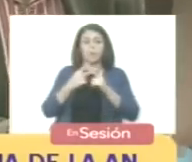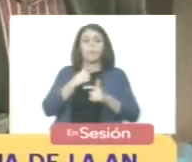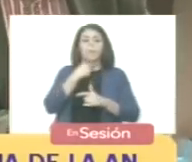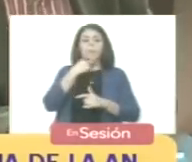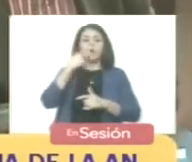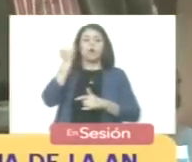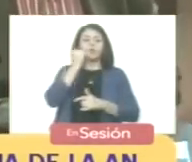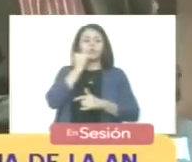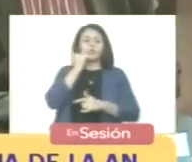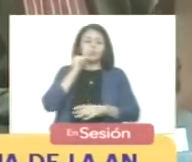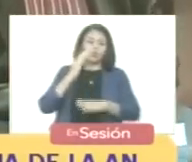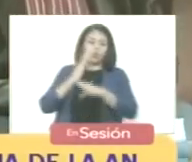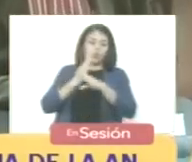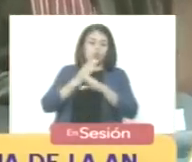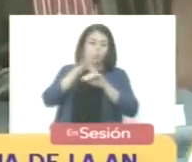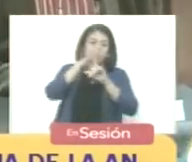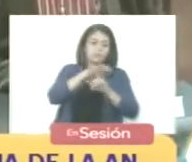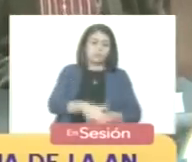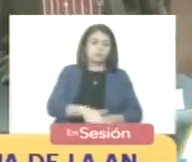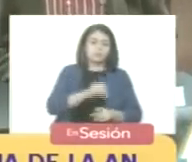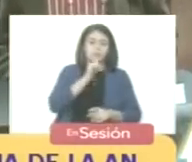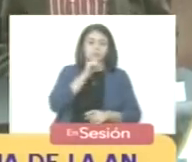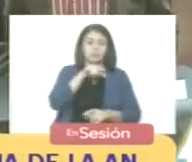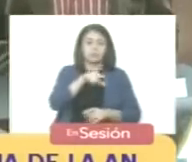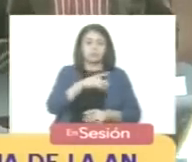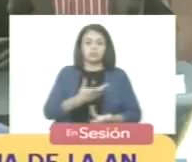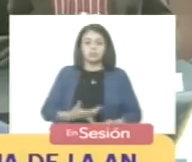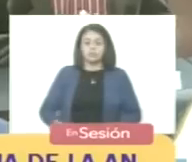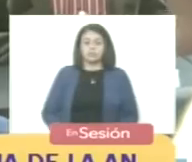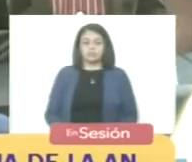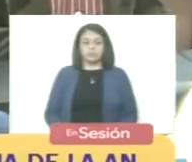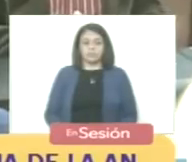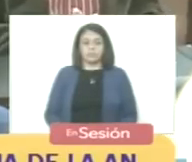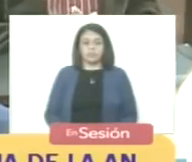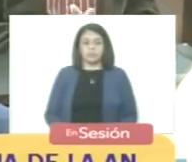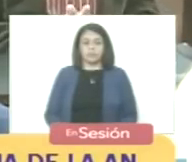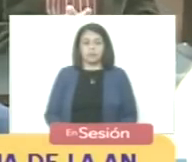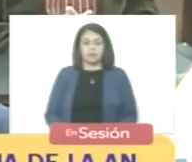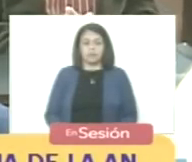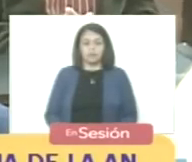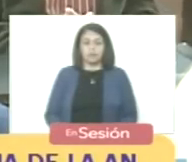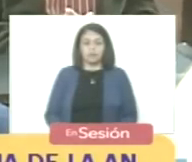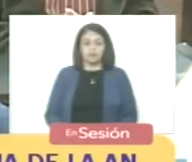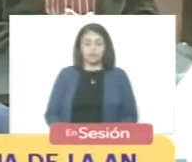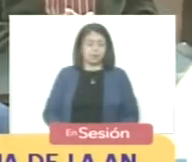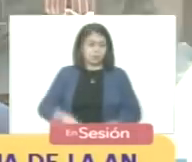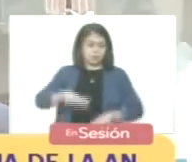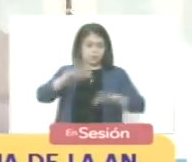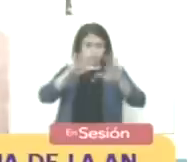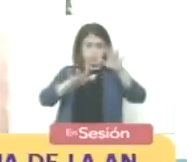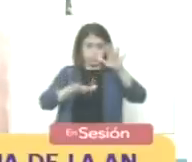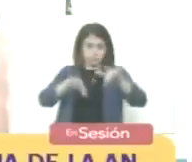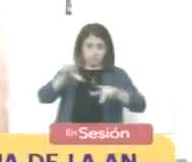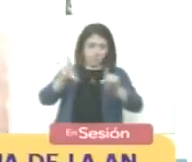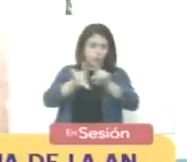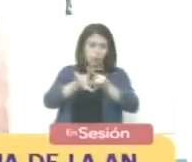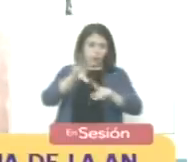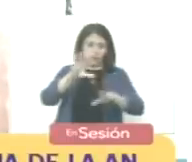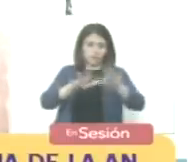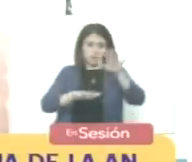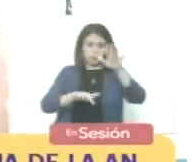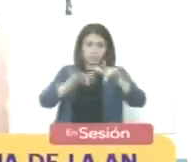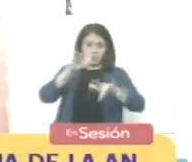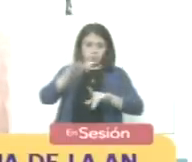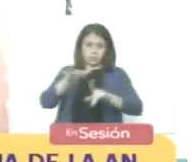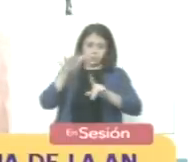contra el tirano. El tirano que no era más que los títeres de eso que